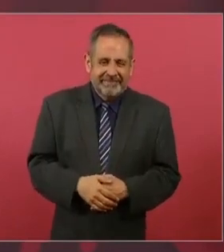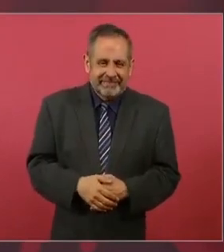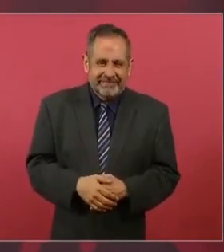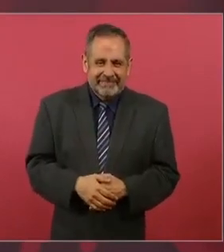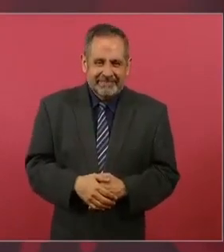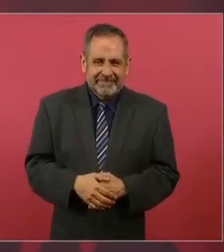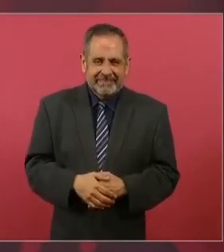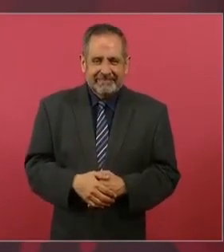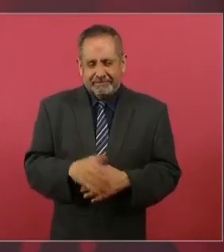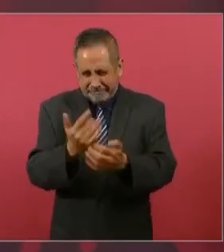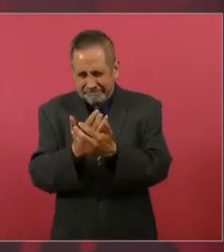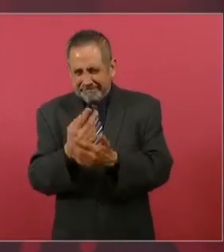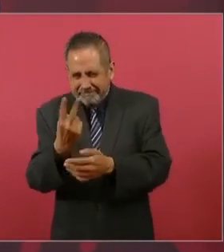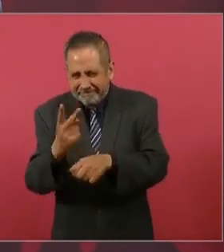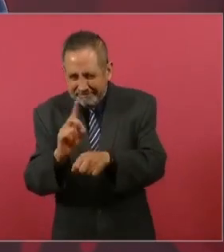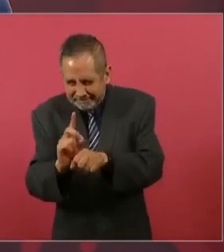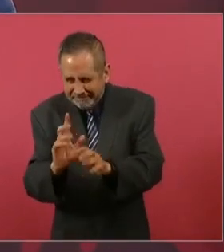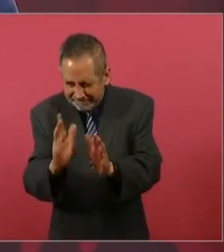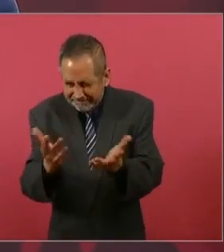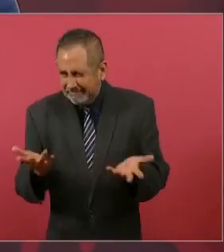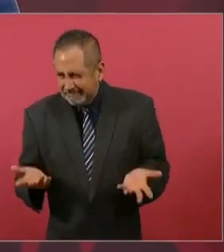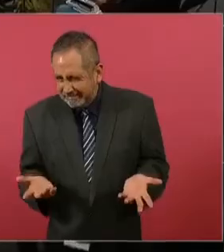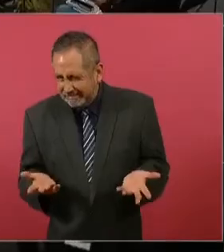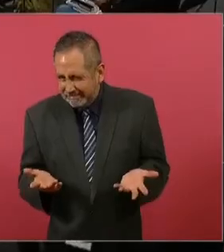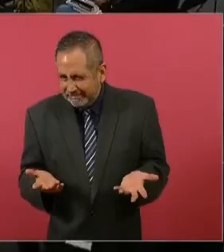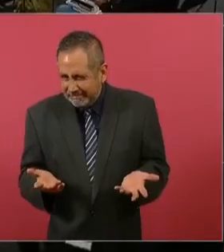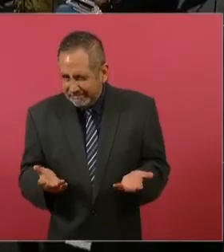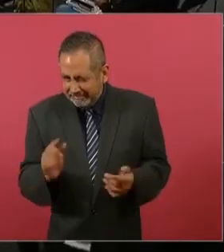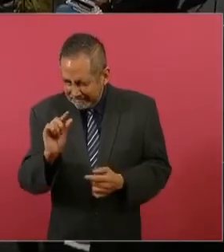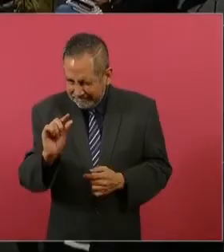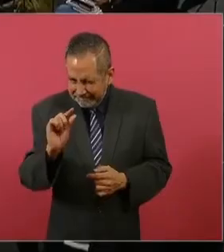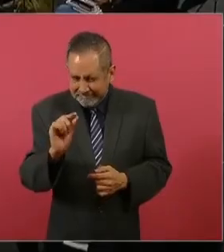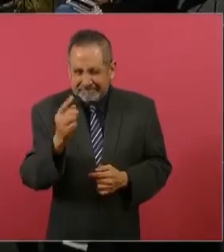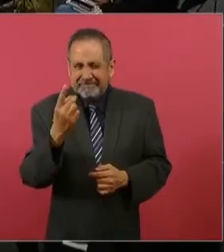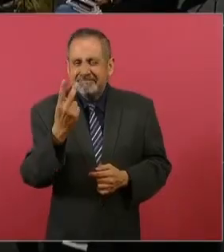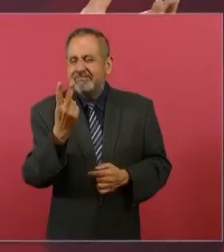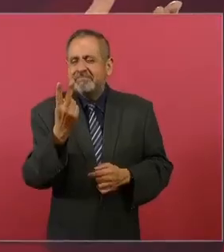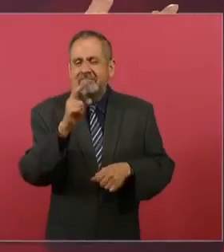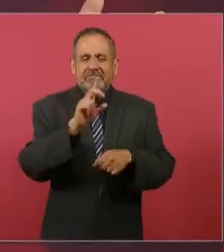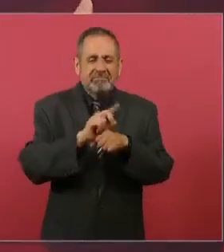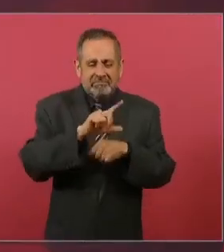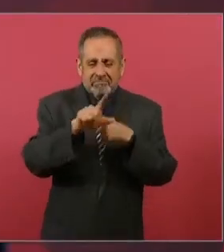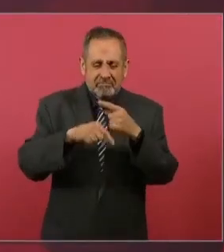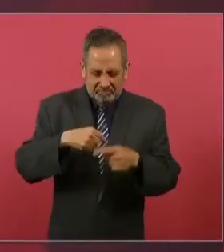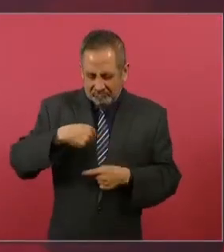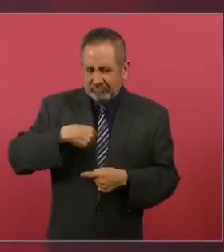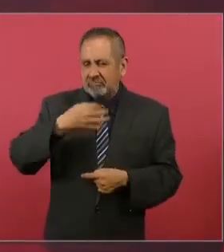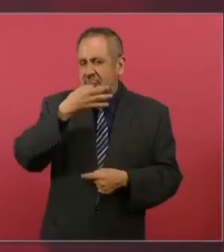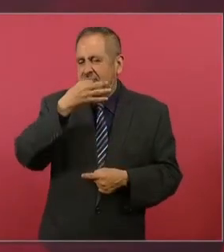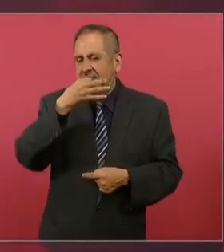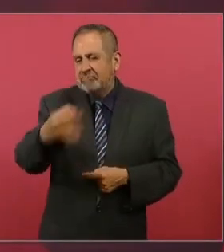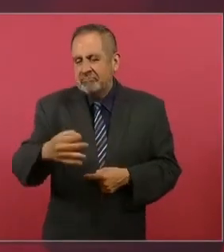¿No me van a dar 2 días? O sea, 2 días.